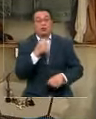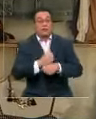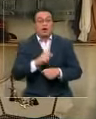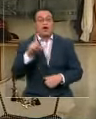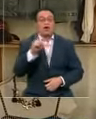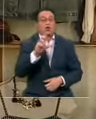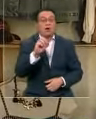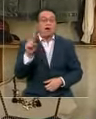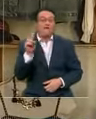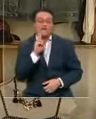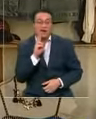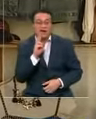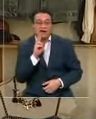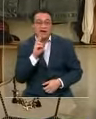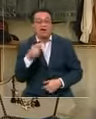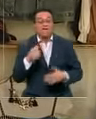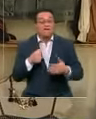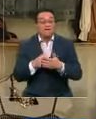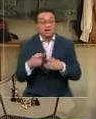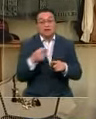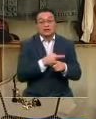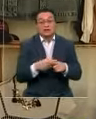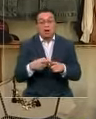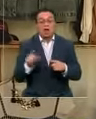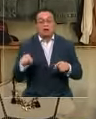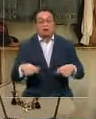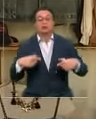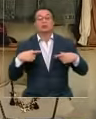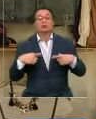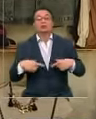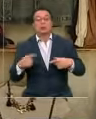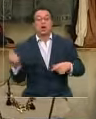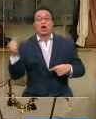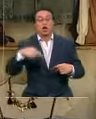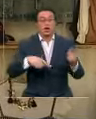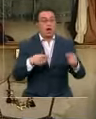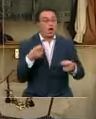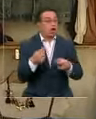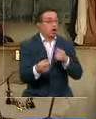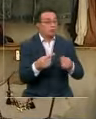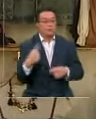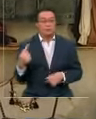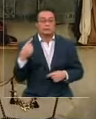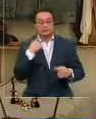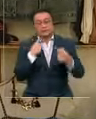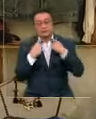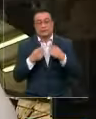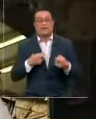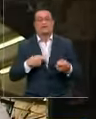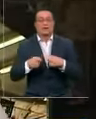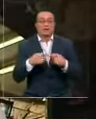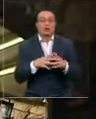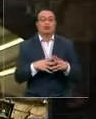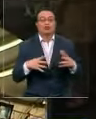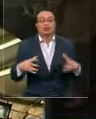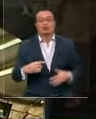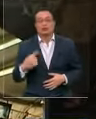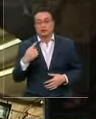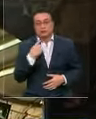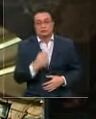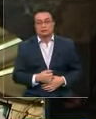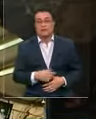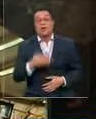de lunes a viernes y tiene el fin de semana para venir acá a comprar, así que nos va a afectar harto en las ventas. Fome por esto,